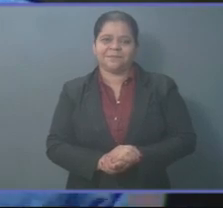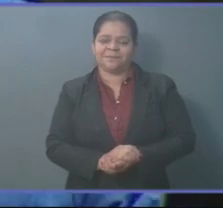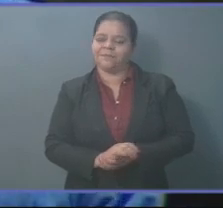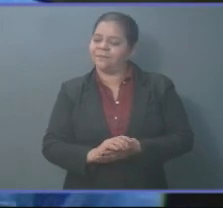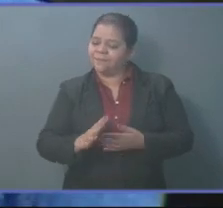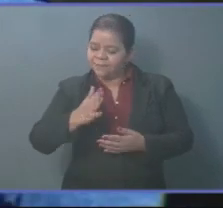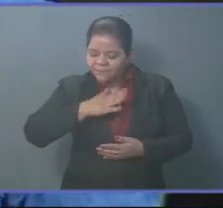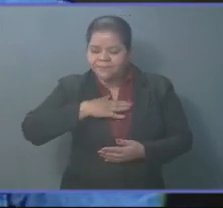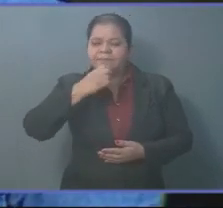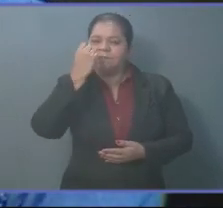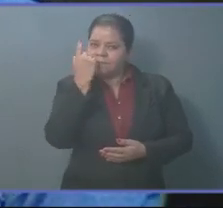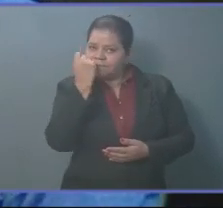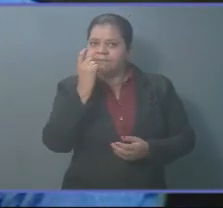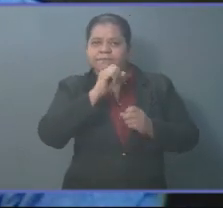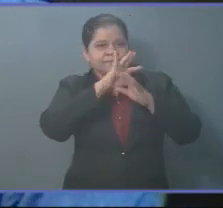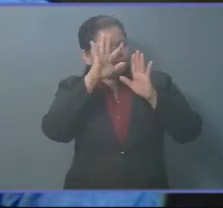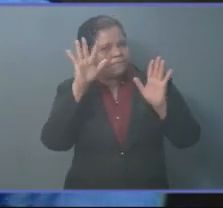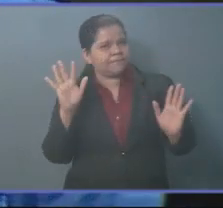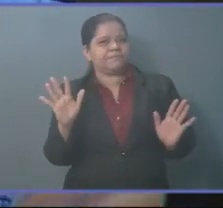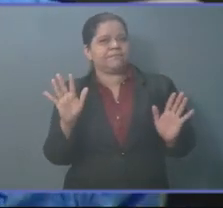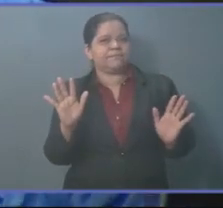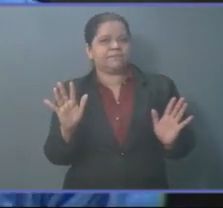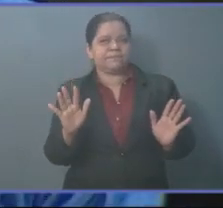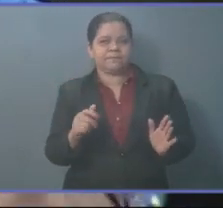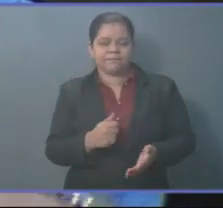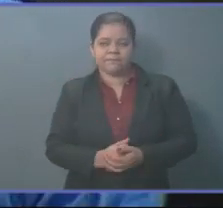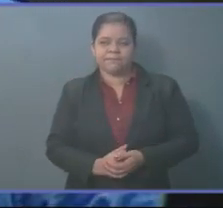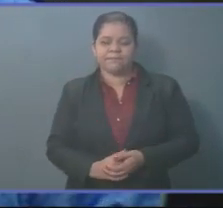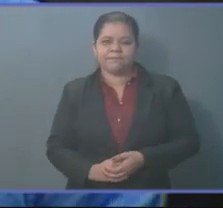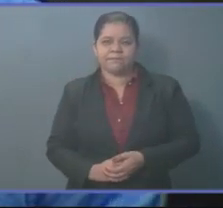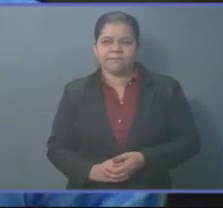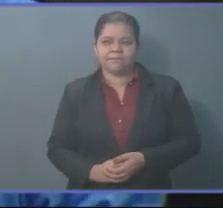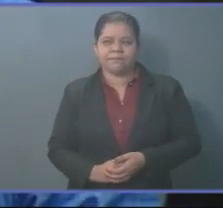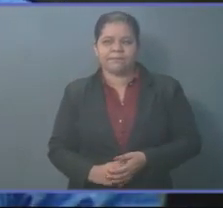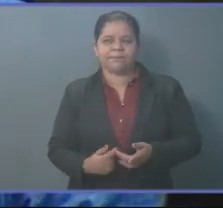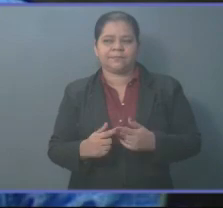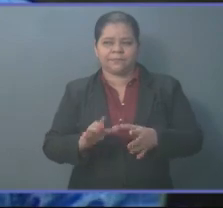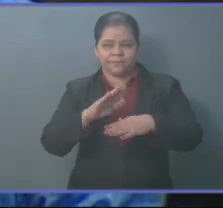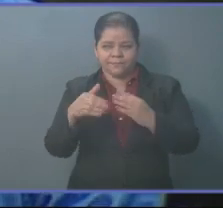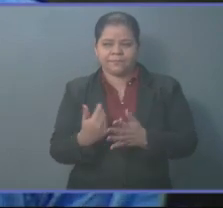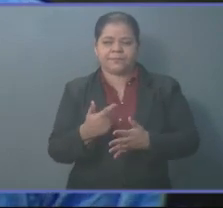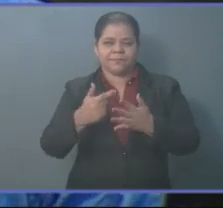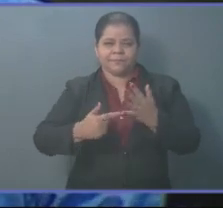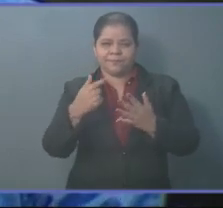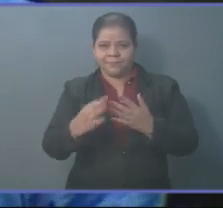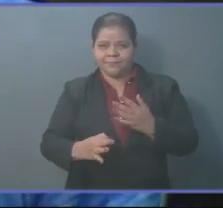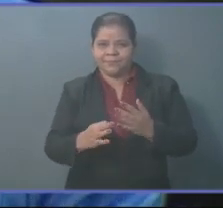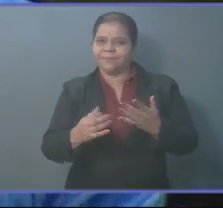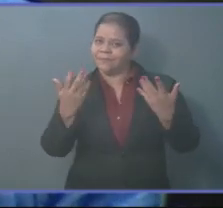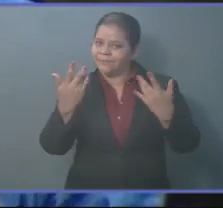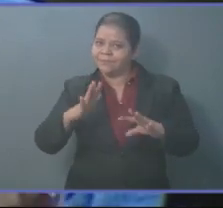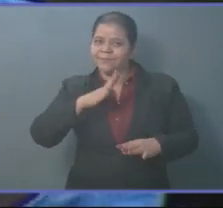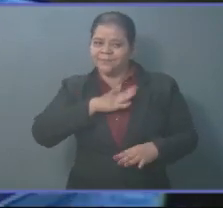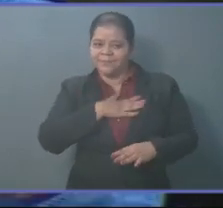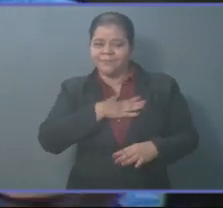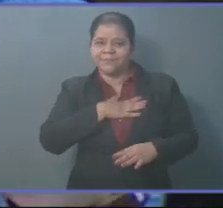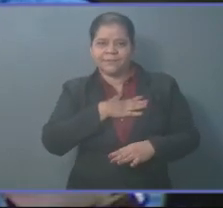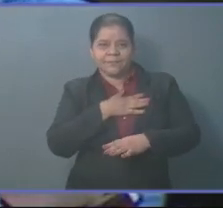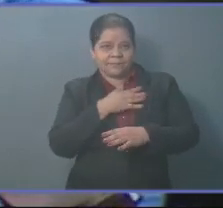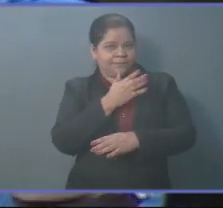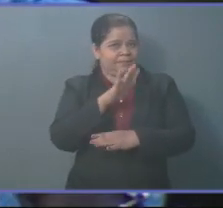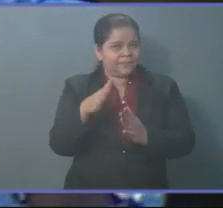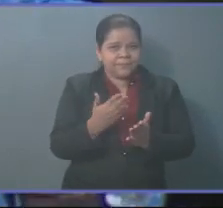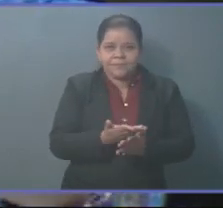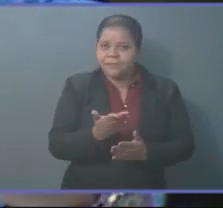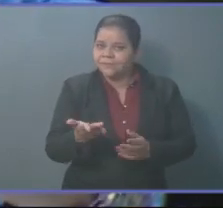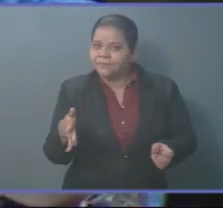Entiendo perfectamente que también la ley debe contener las medidas pertinentes